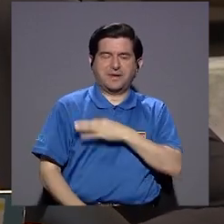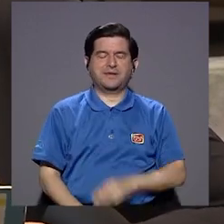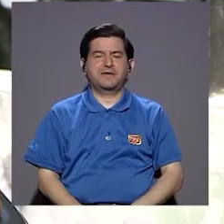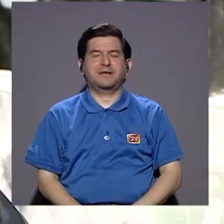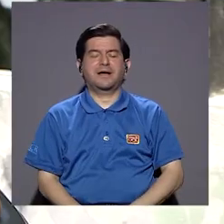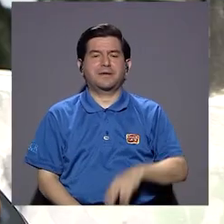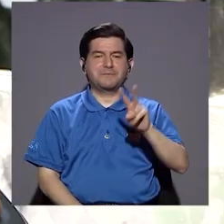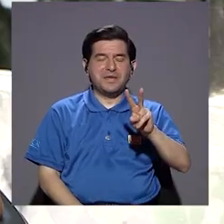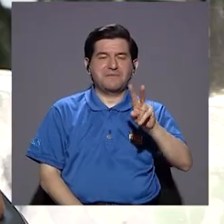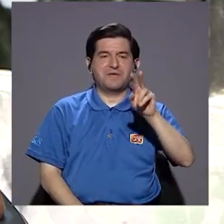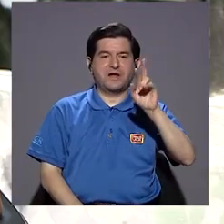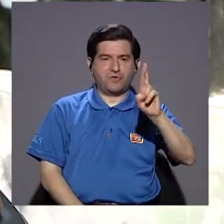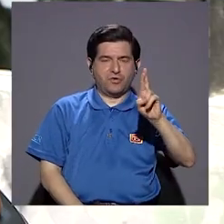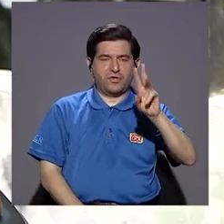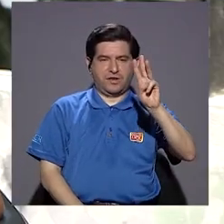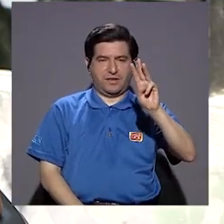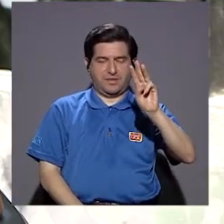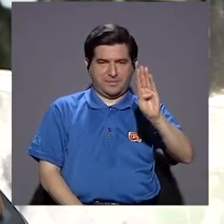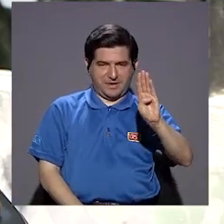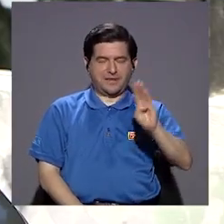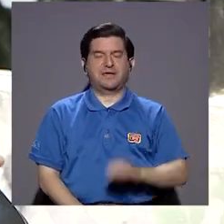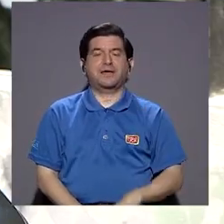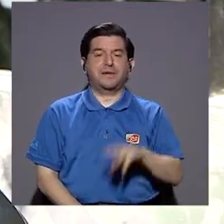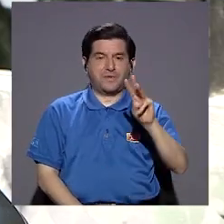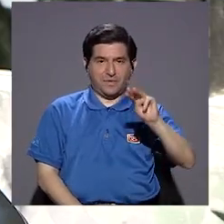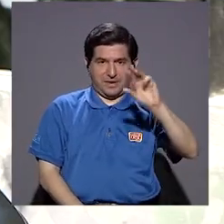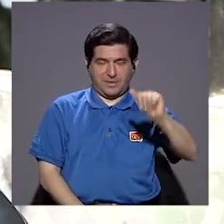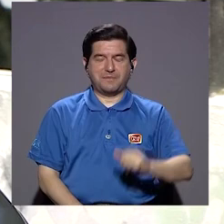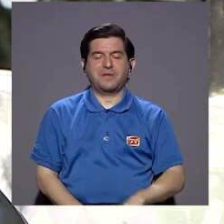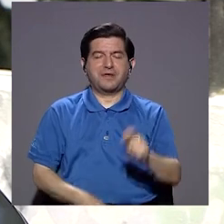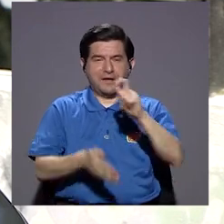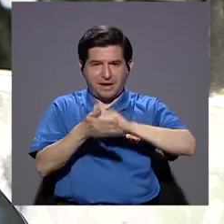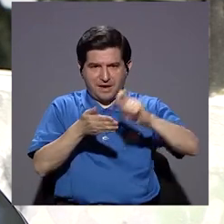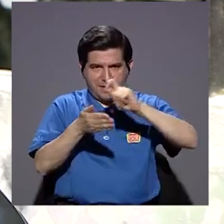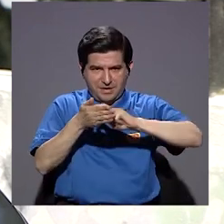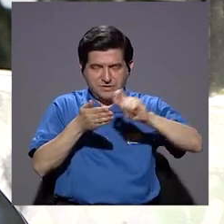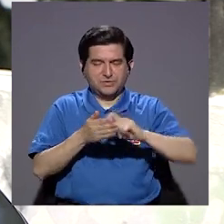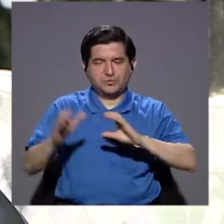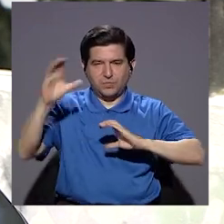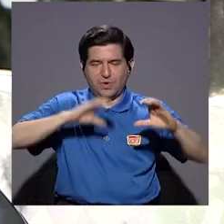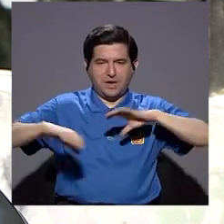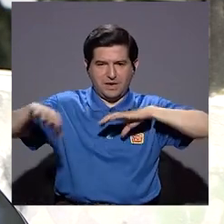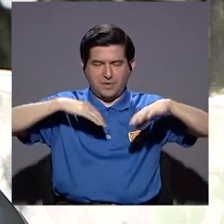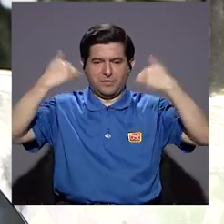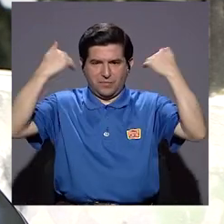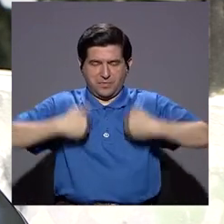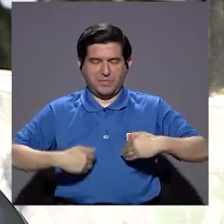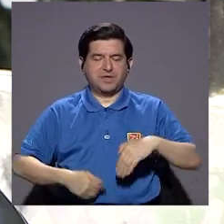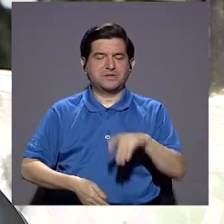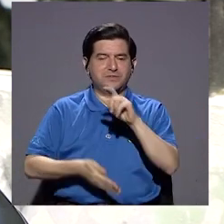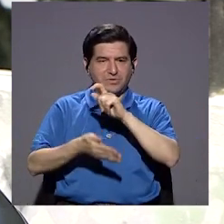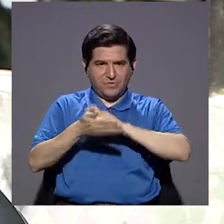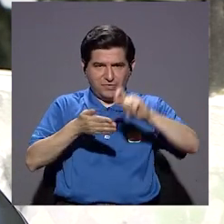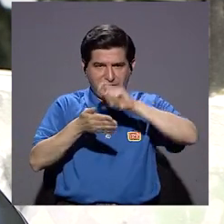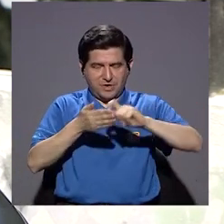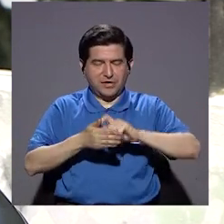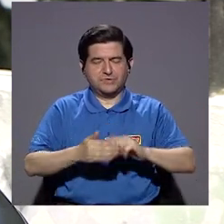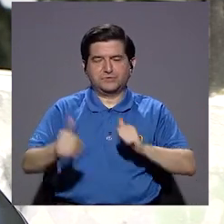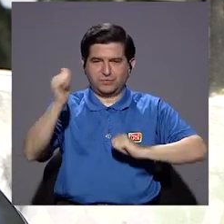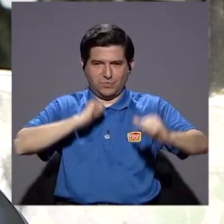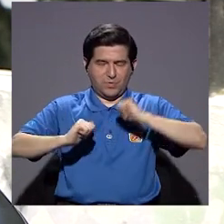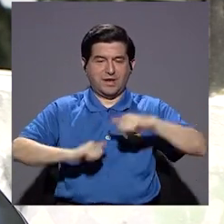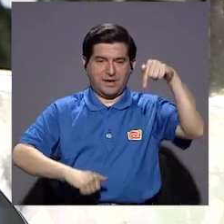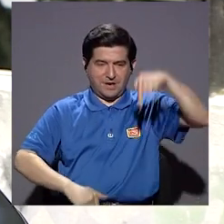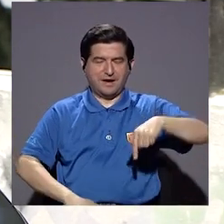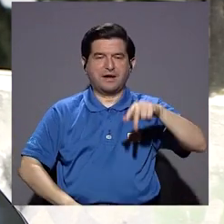invitada Vivian Rodríguez Barquero. Ella es máster profesora de la Escuela de Ciencias del Movimiento Humano y de la Escuela de Artes Dramáticas de